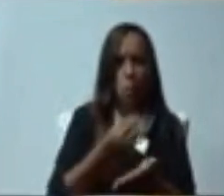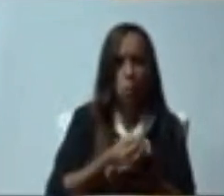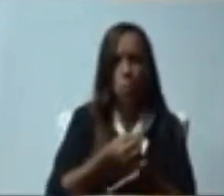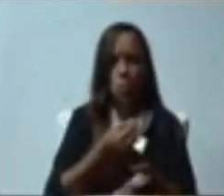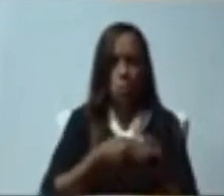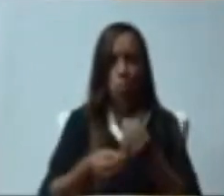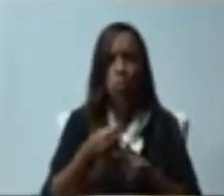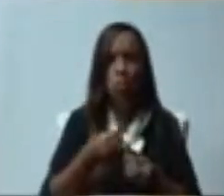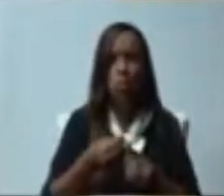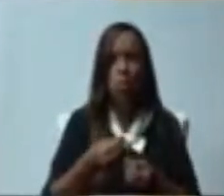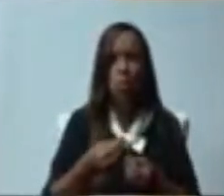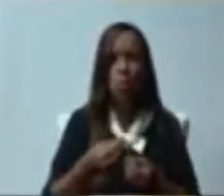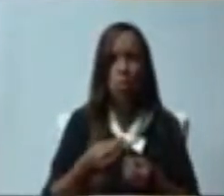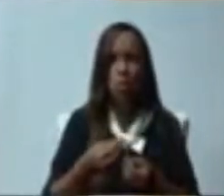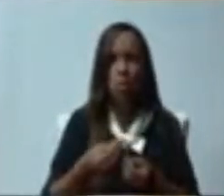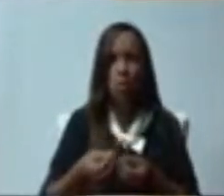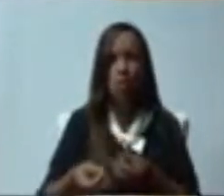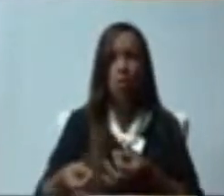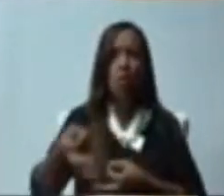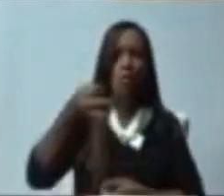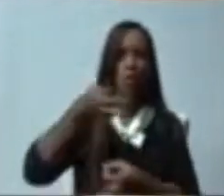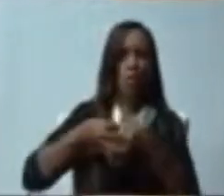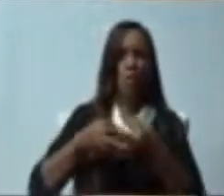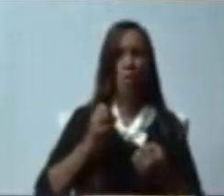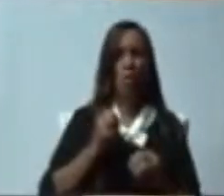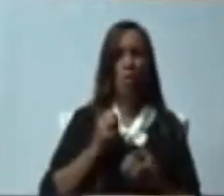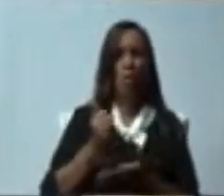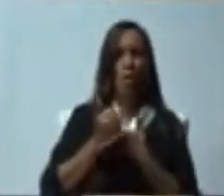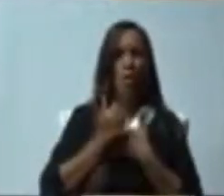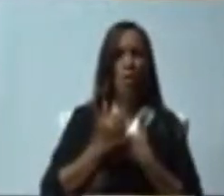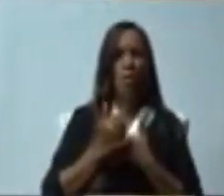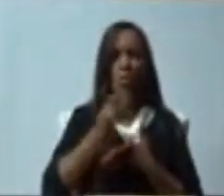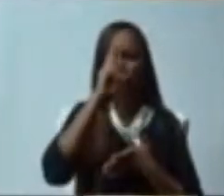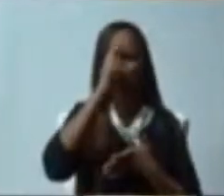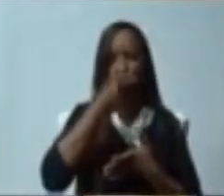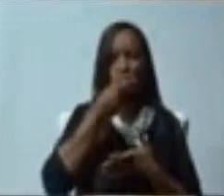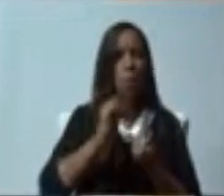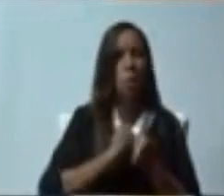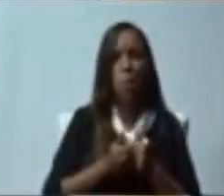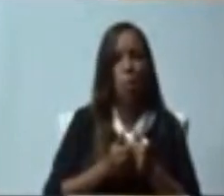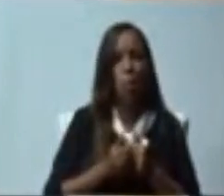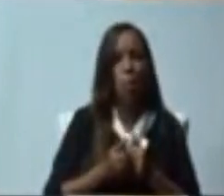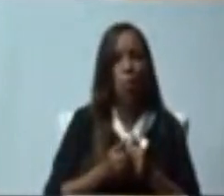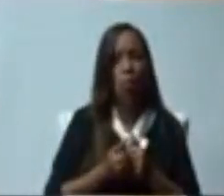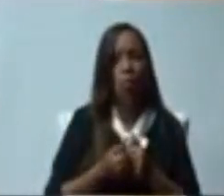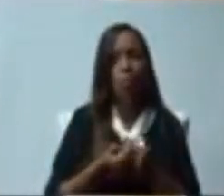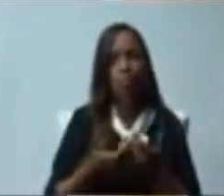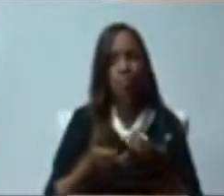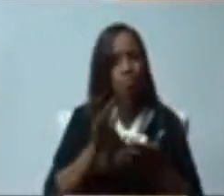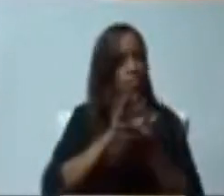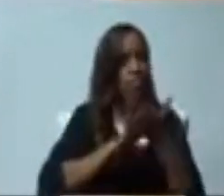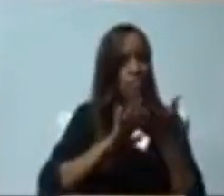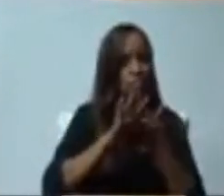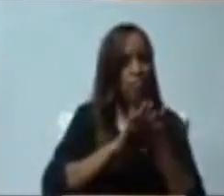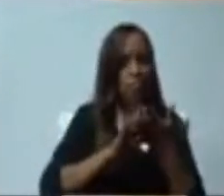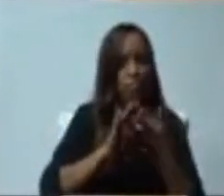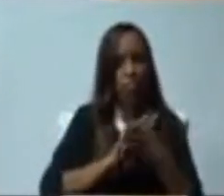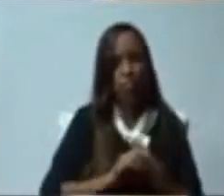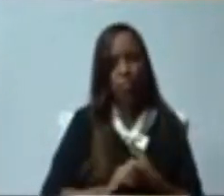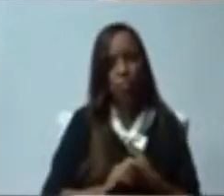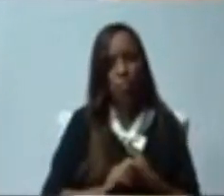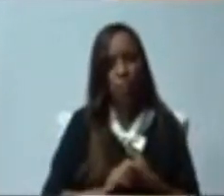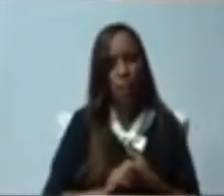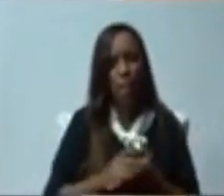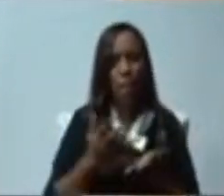acuerdo, siempre voy a estar muy de acuerdo de que nosotros podamos desarrollar las